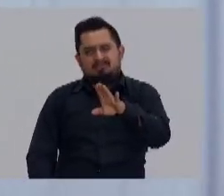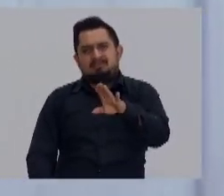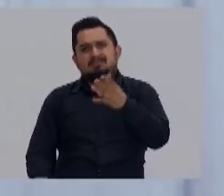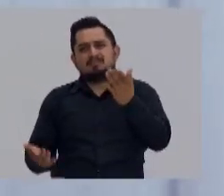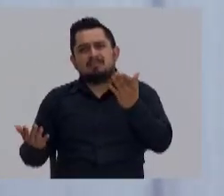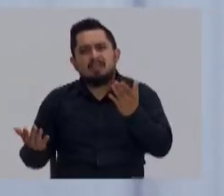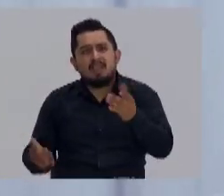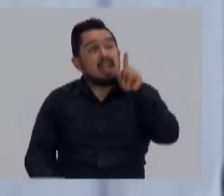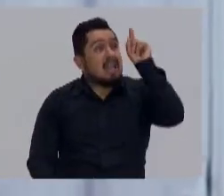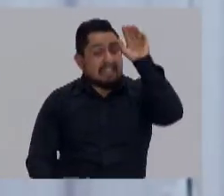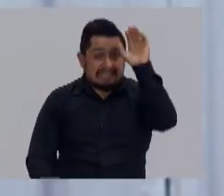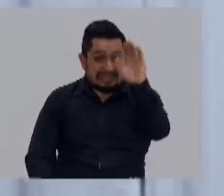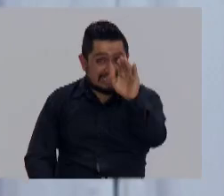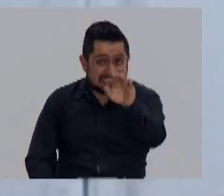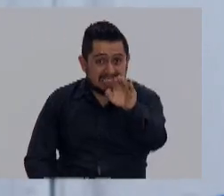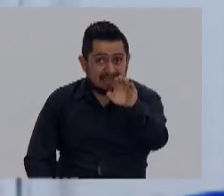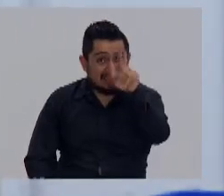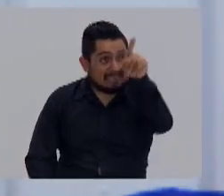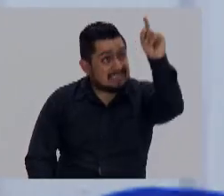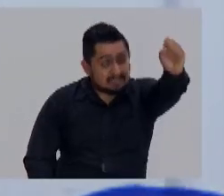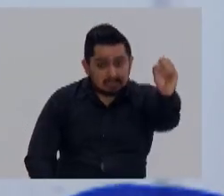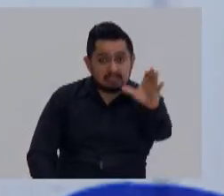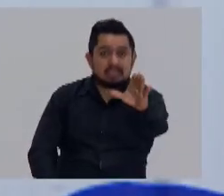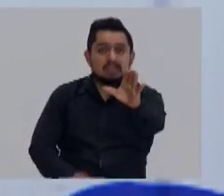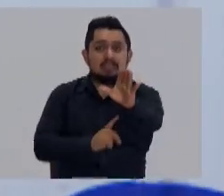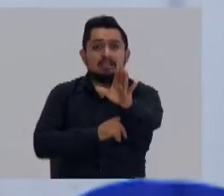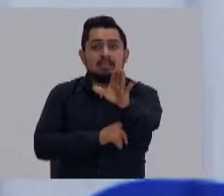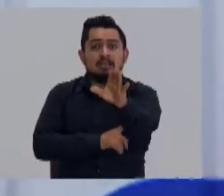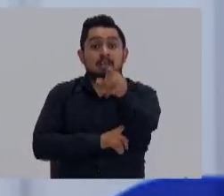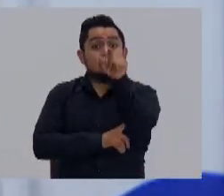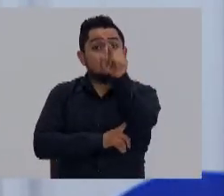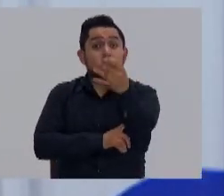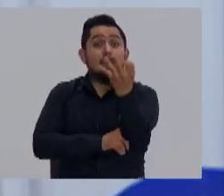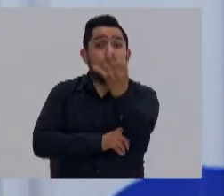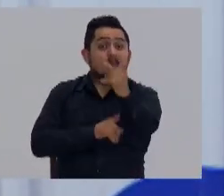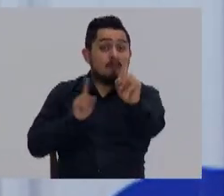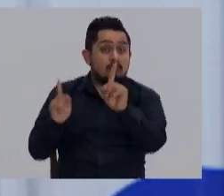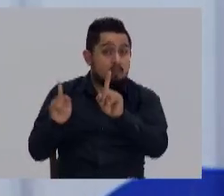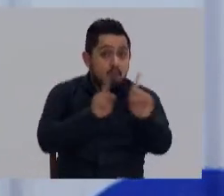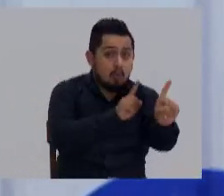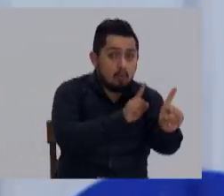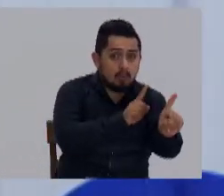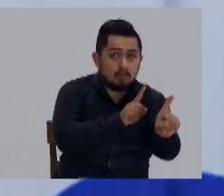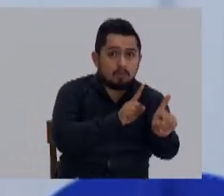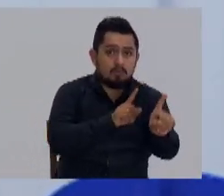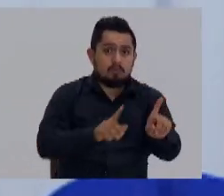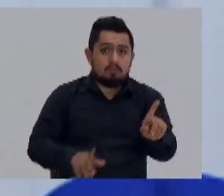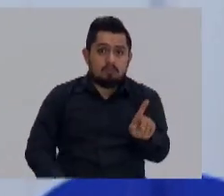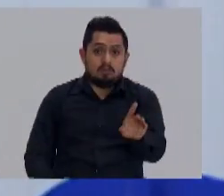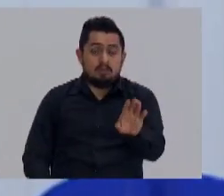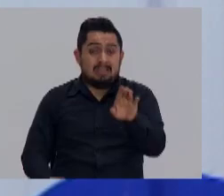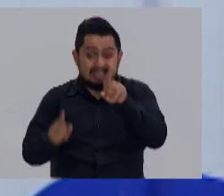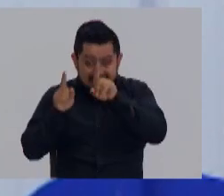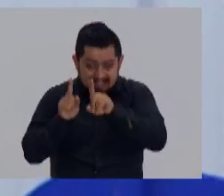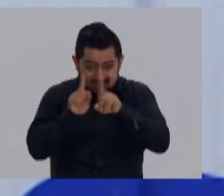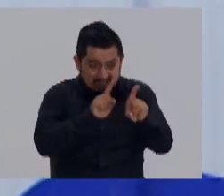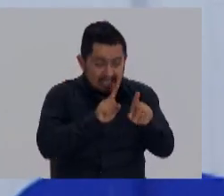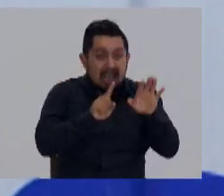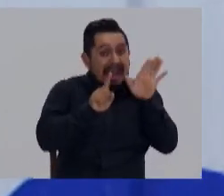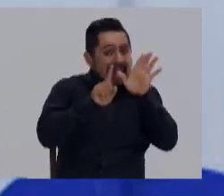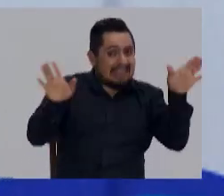Jesús, cuando te llama, te dice: sígueme. Y para seguir a